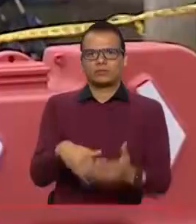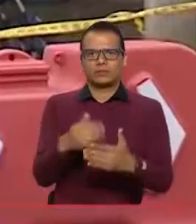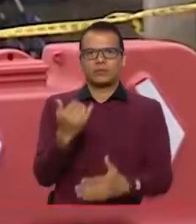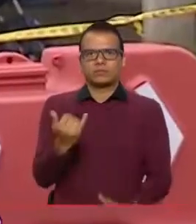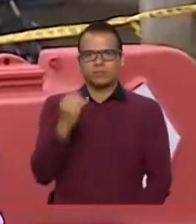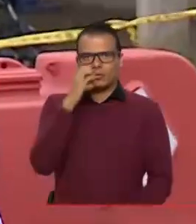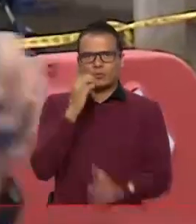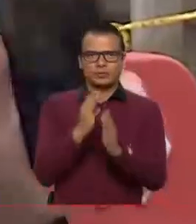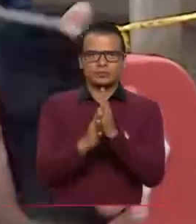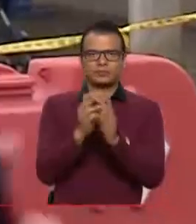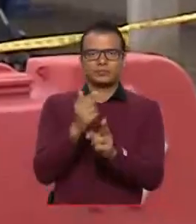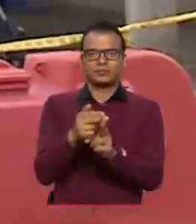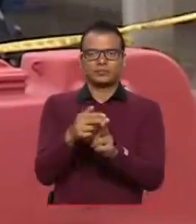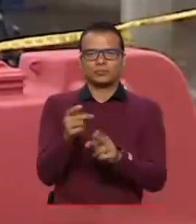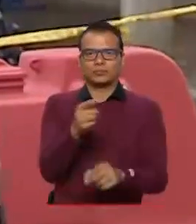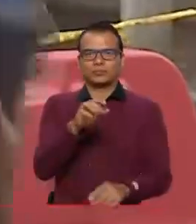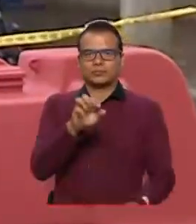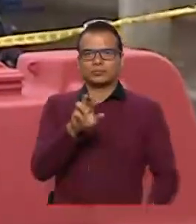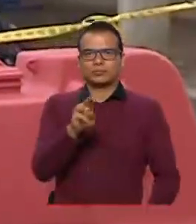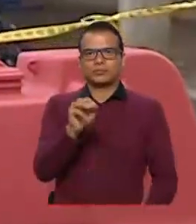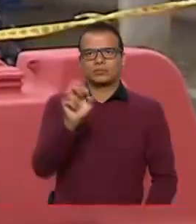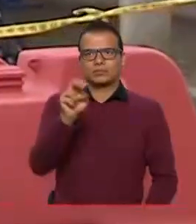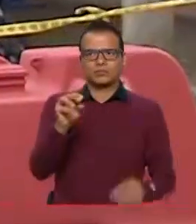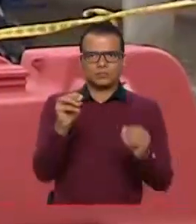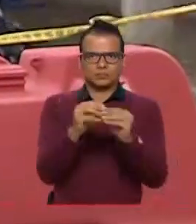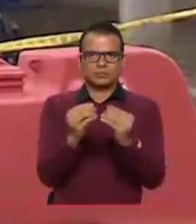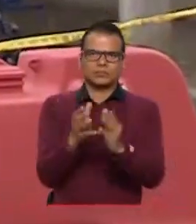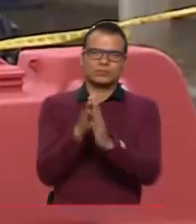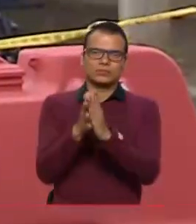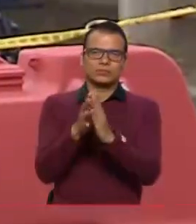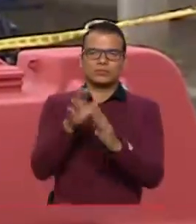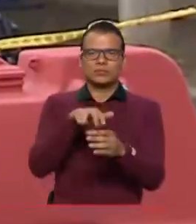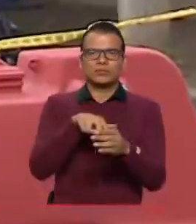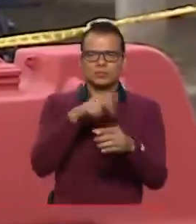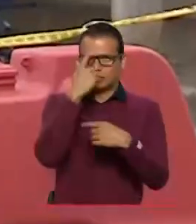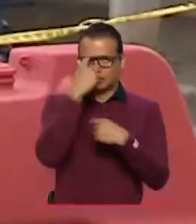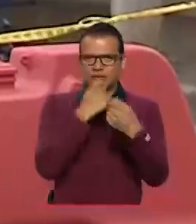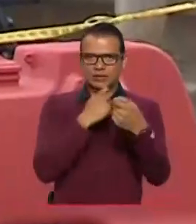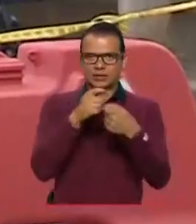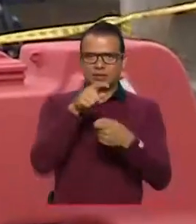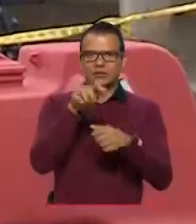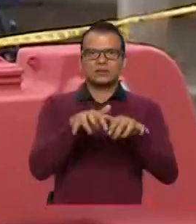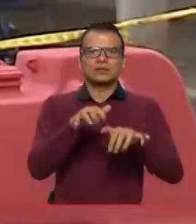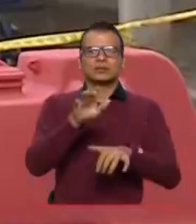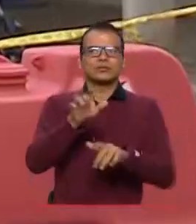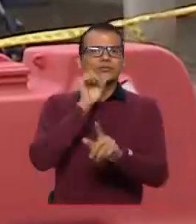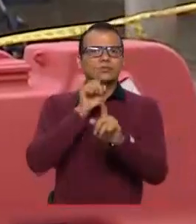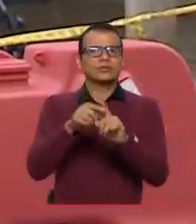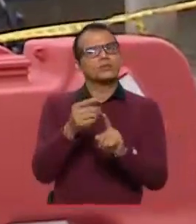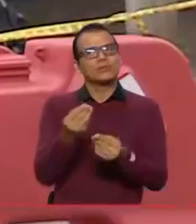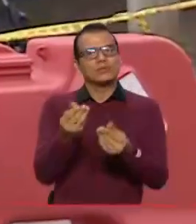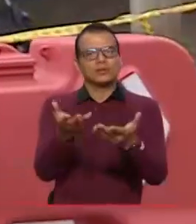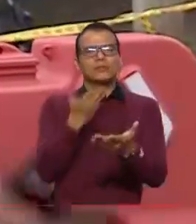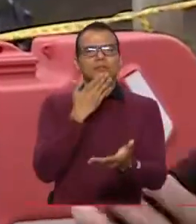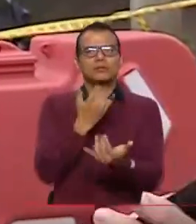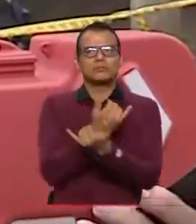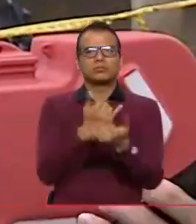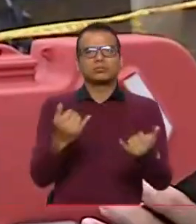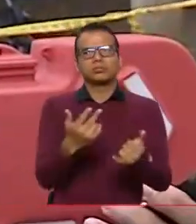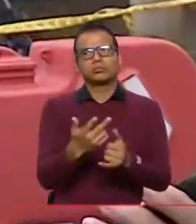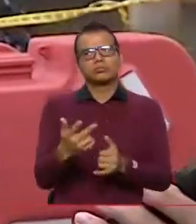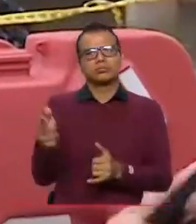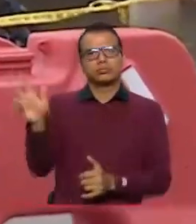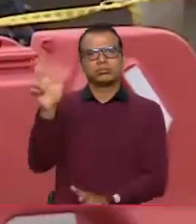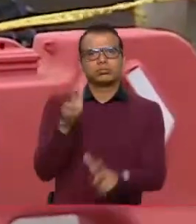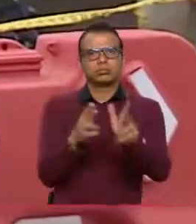Germán Hidárraga, quien nos contará qué se hará desde la Secretaría de Movilidad para garantizar el flujo vehicular